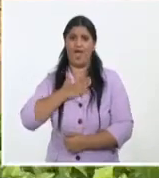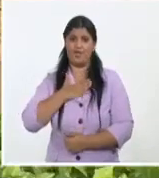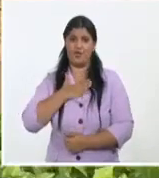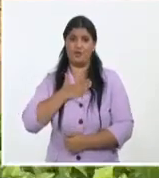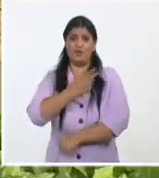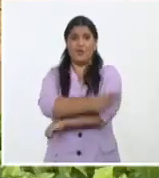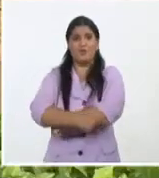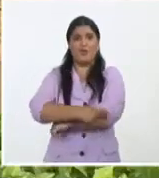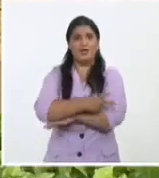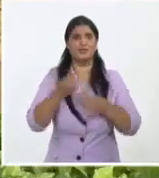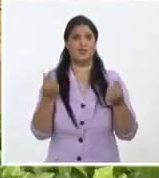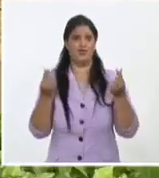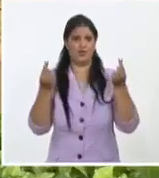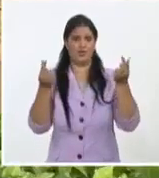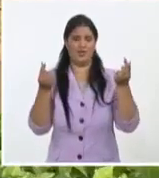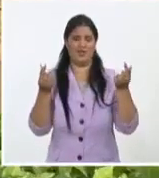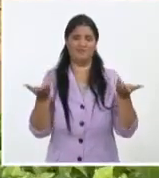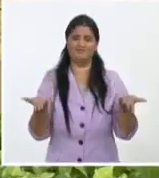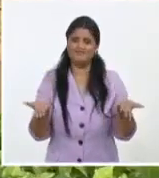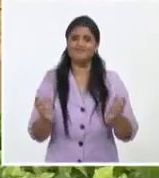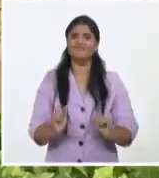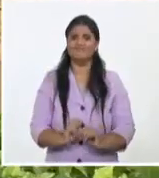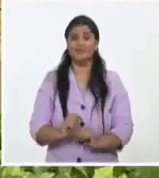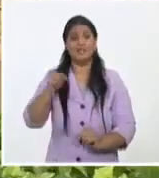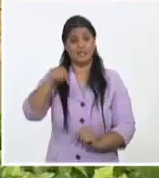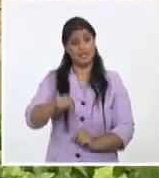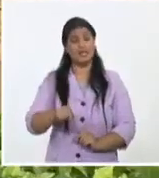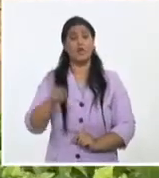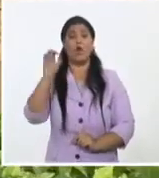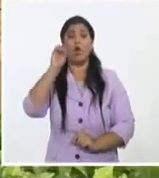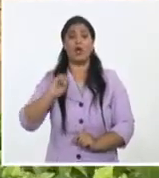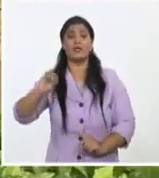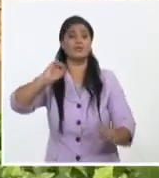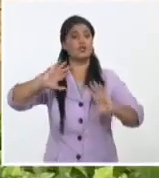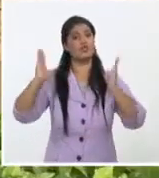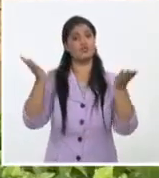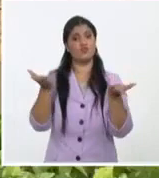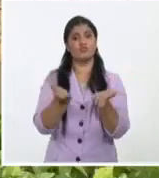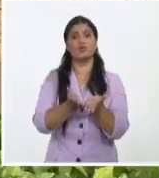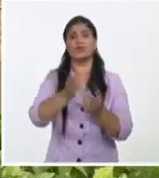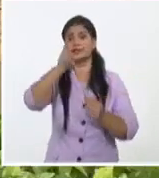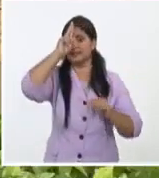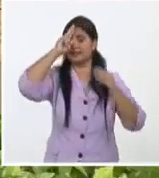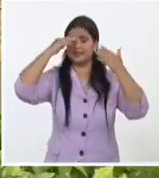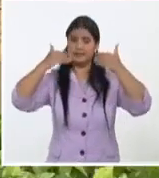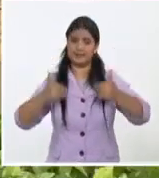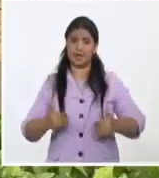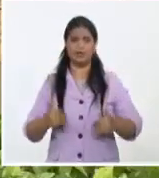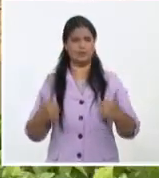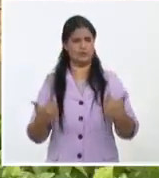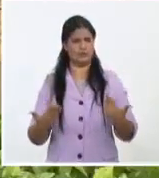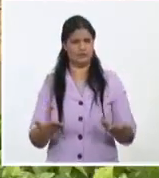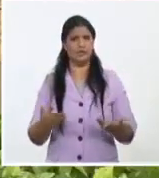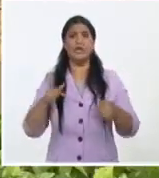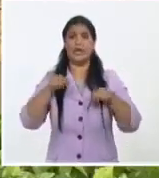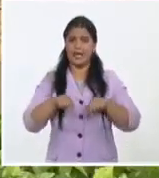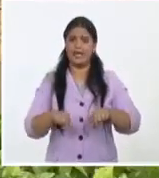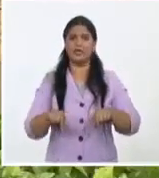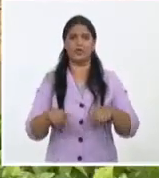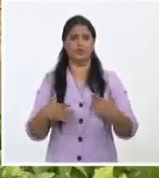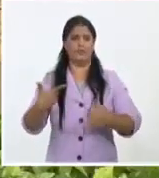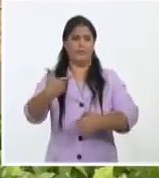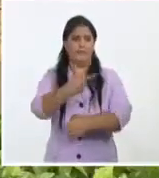rebasa por mucho la aspiración de la Organización Mundial de la Salud de garantizar a través del mecanismo COVAX la